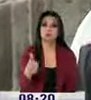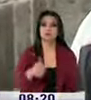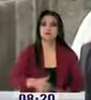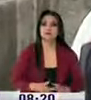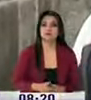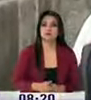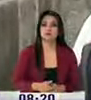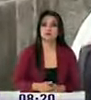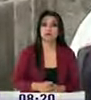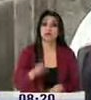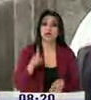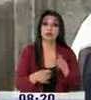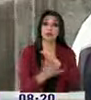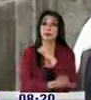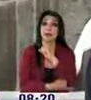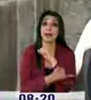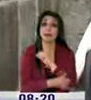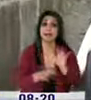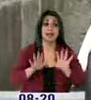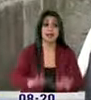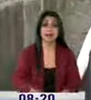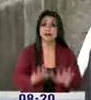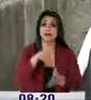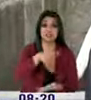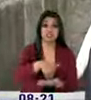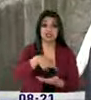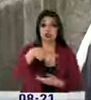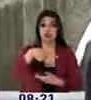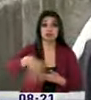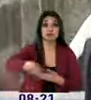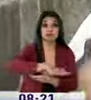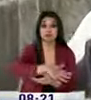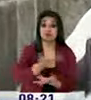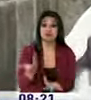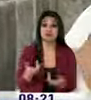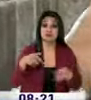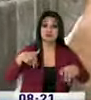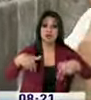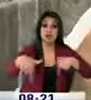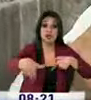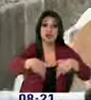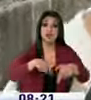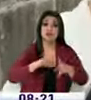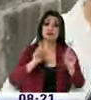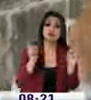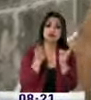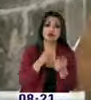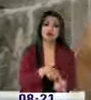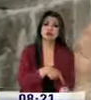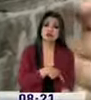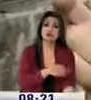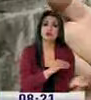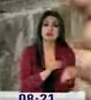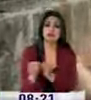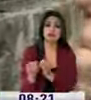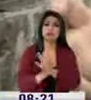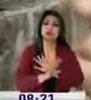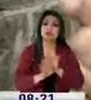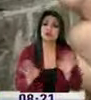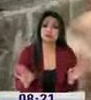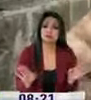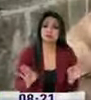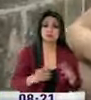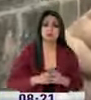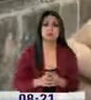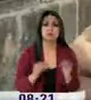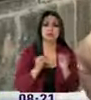Hay en otros países que si usted tiene peatonizado, me parece bien, es cuestión solamente, digamos, la organización de la parte de,